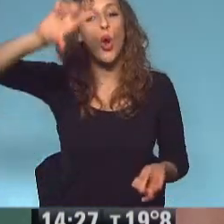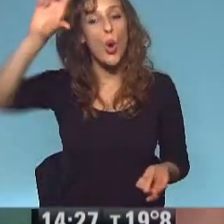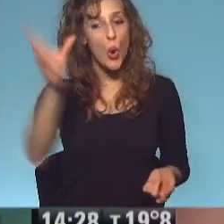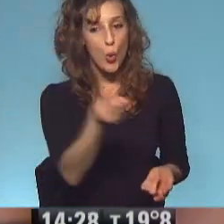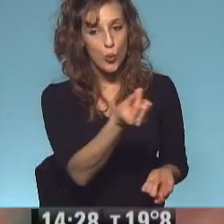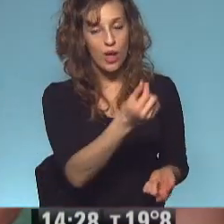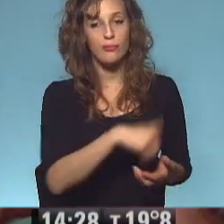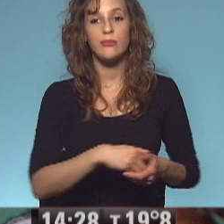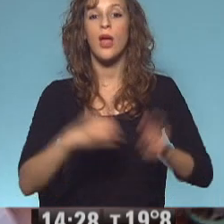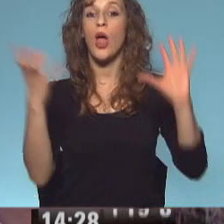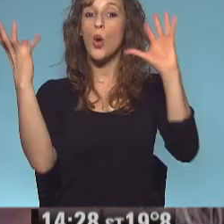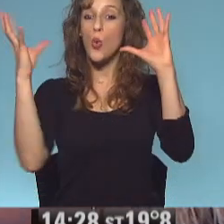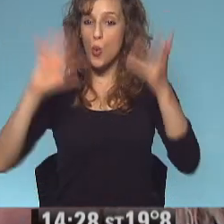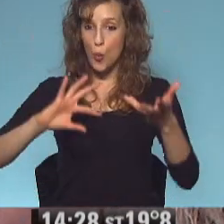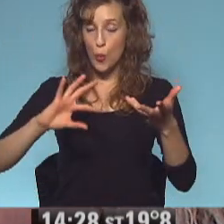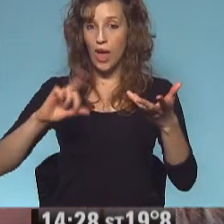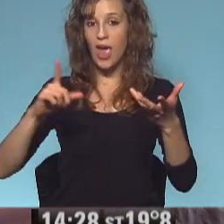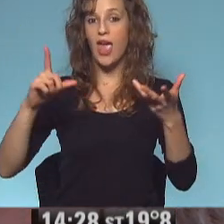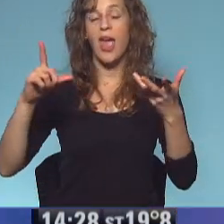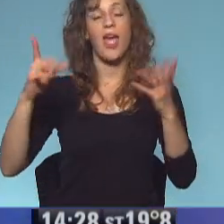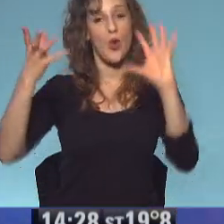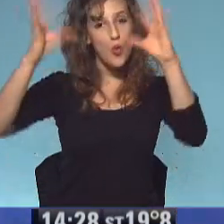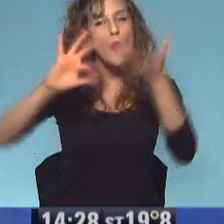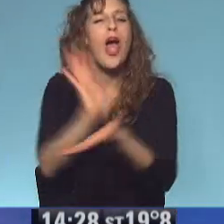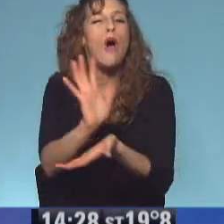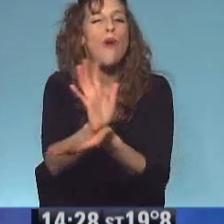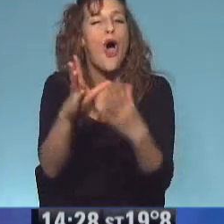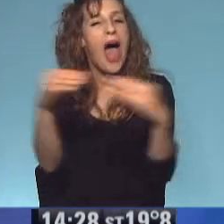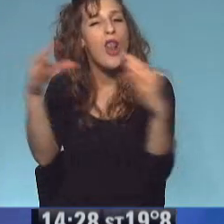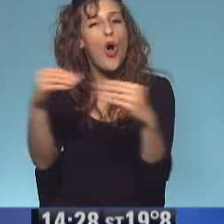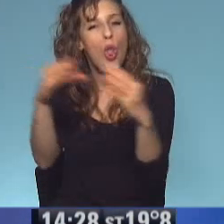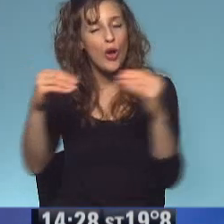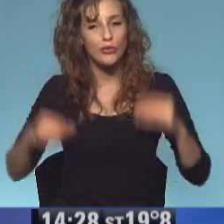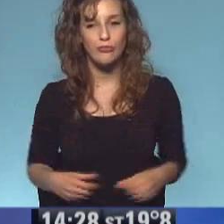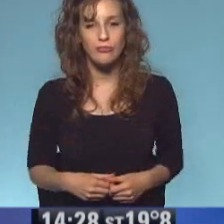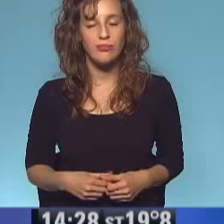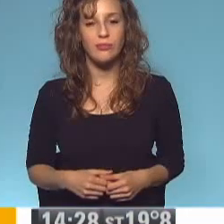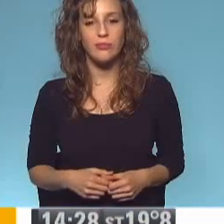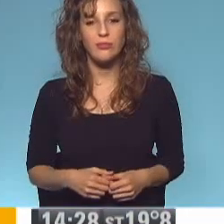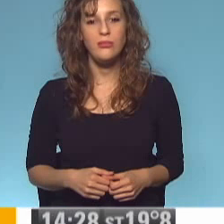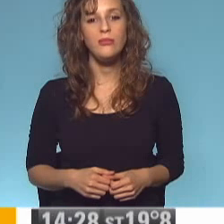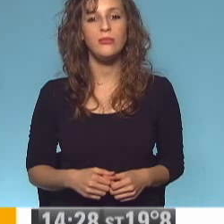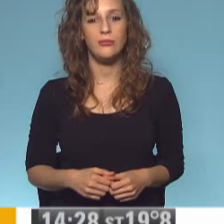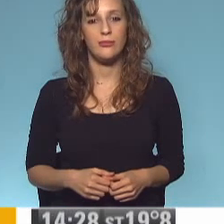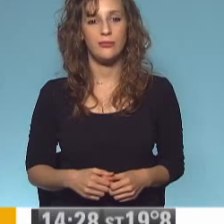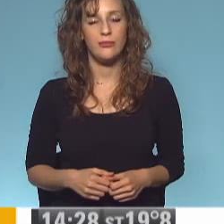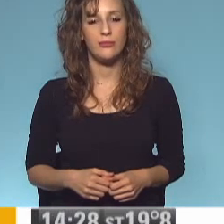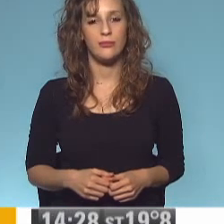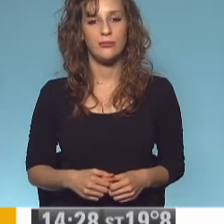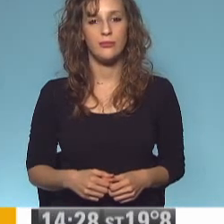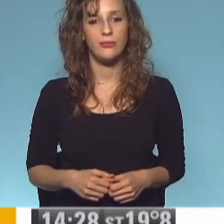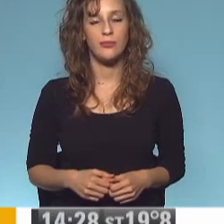nube de algodón. Nos tiene que quedar última hoy, que rima con algodón. Entonces